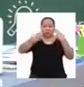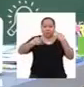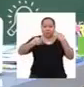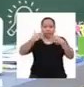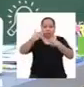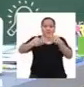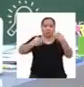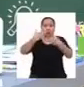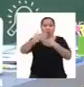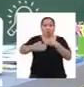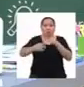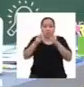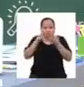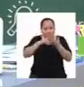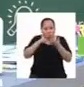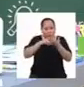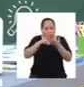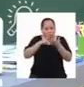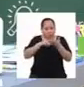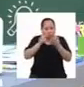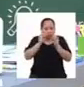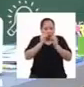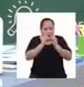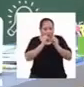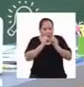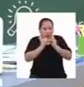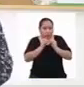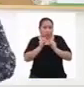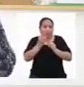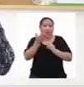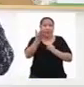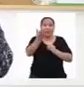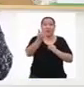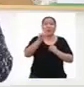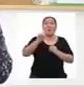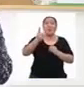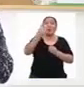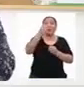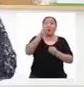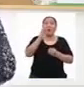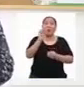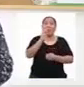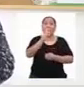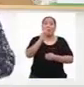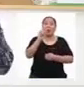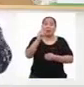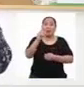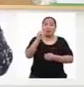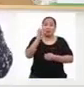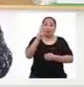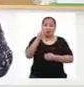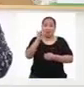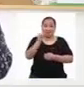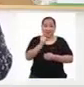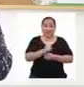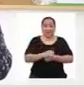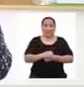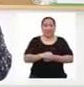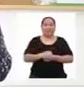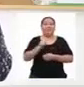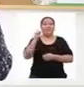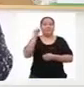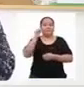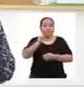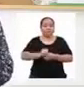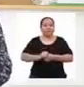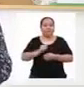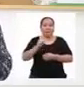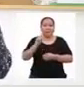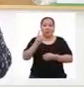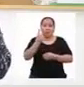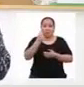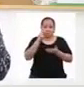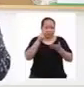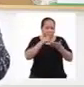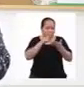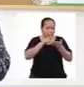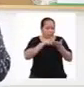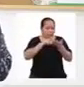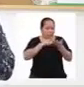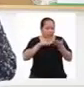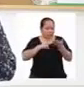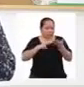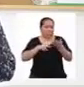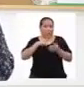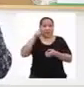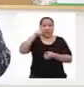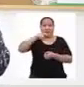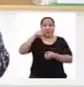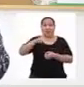haremos en la actividad de hoy a sus primeras versiones. Así es, Rodrigo. Para una revisión completa, tenemos que ver